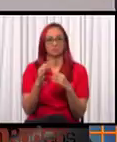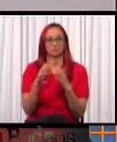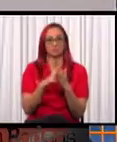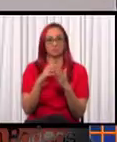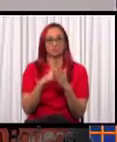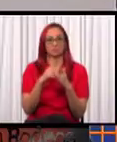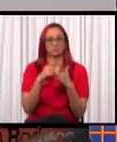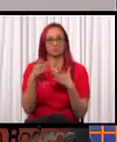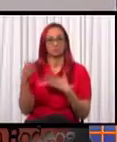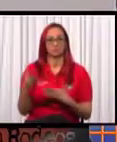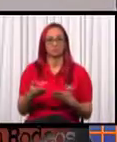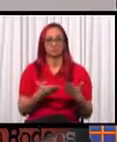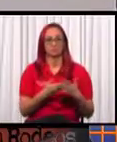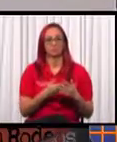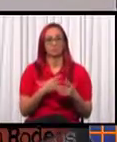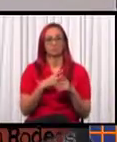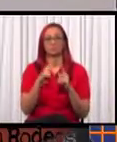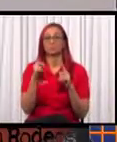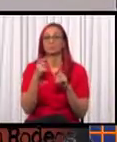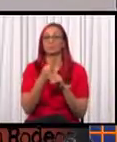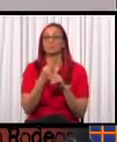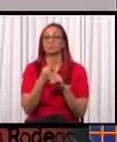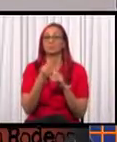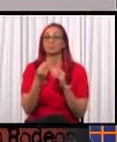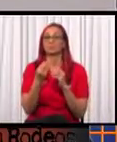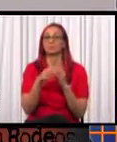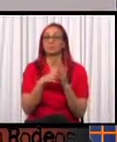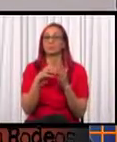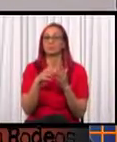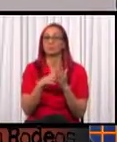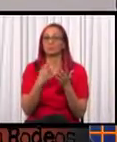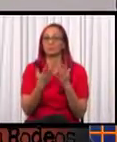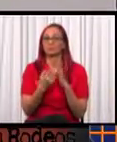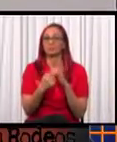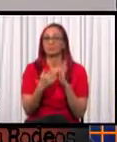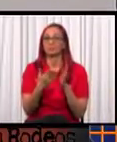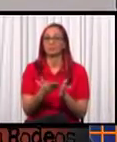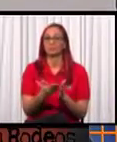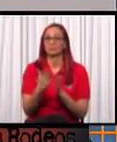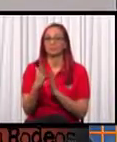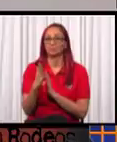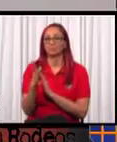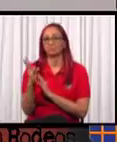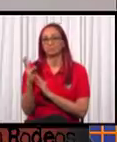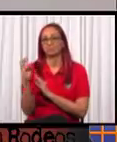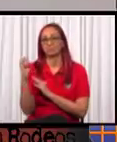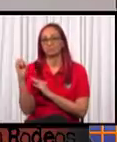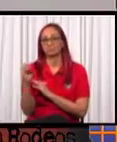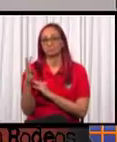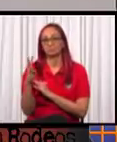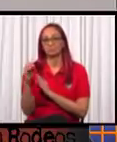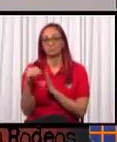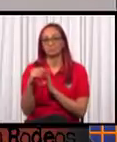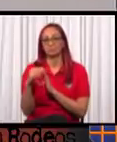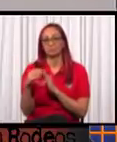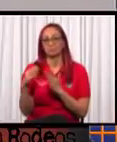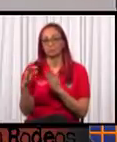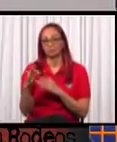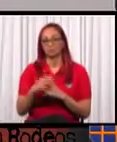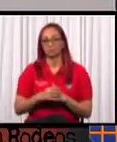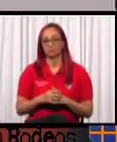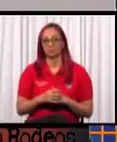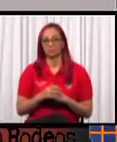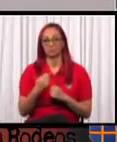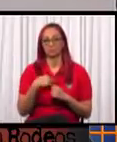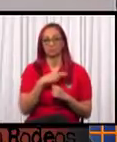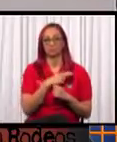exporta. Pero ese sobrante de arroz, que representa un 5 o 6%, son 40 millones de toneladas. Nosotros apenas